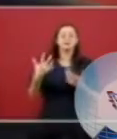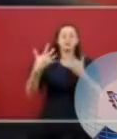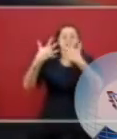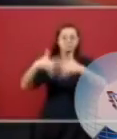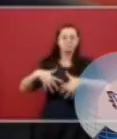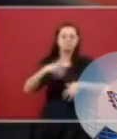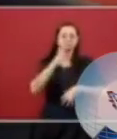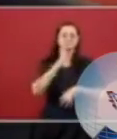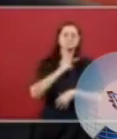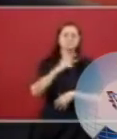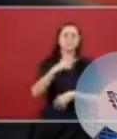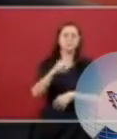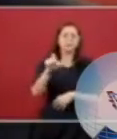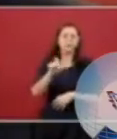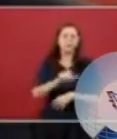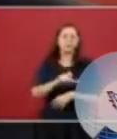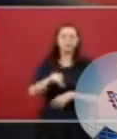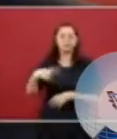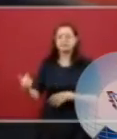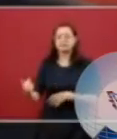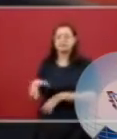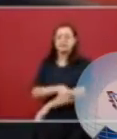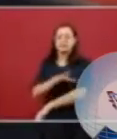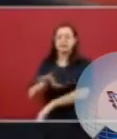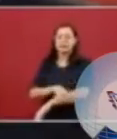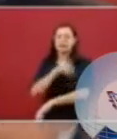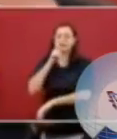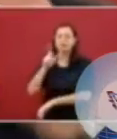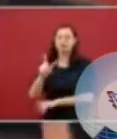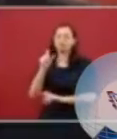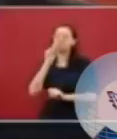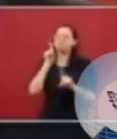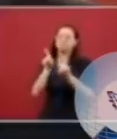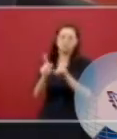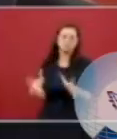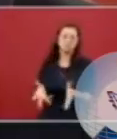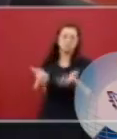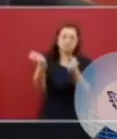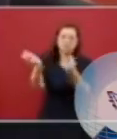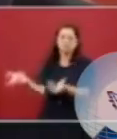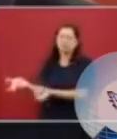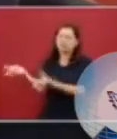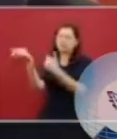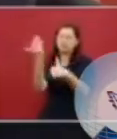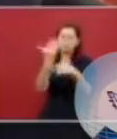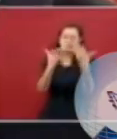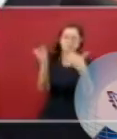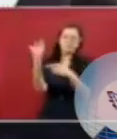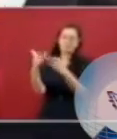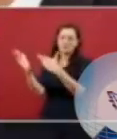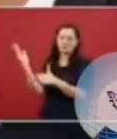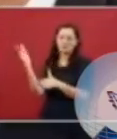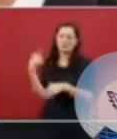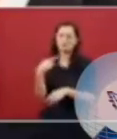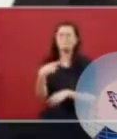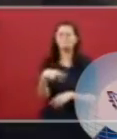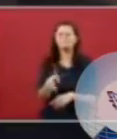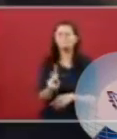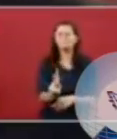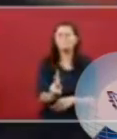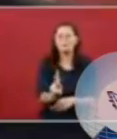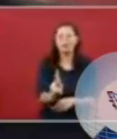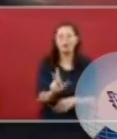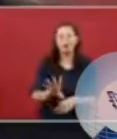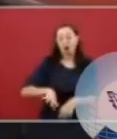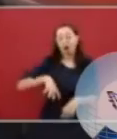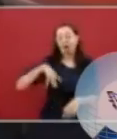industria petrolera y de la industria eléctrica. Lo que estamos haciendo es terminando con